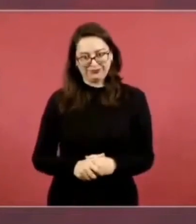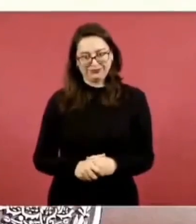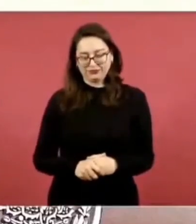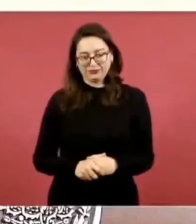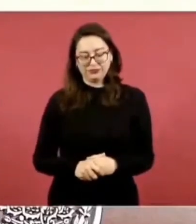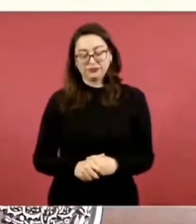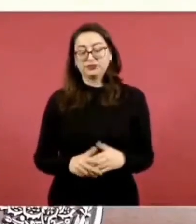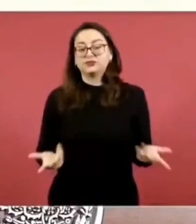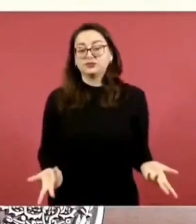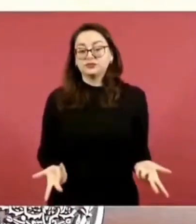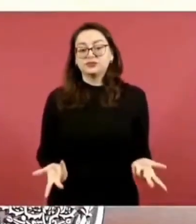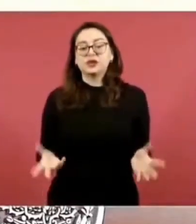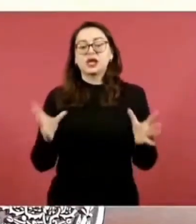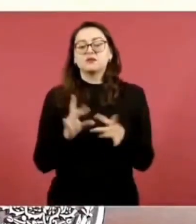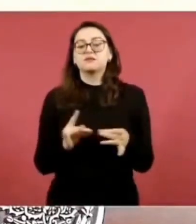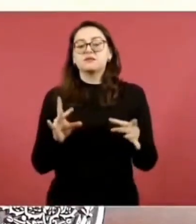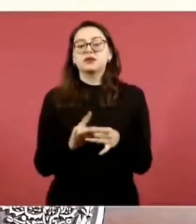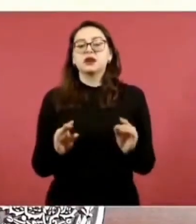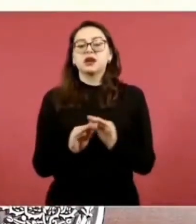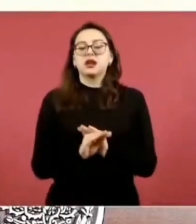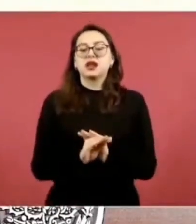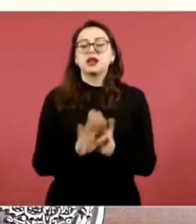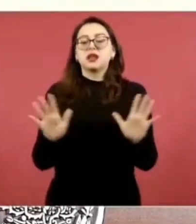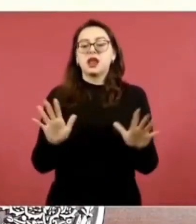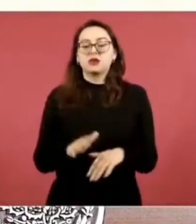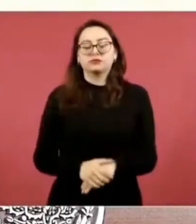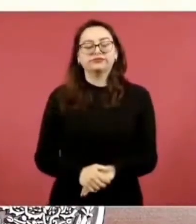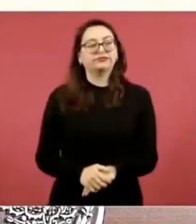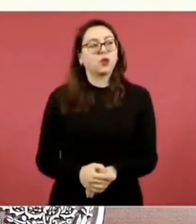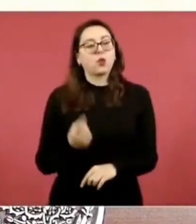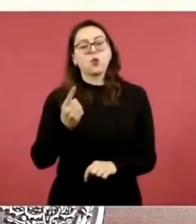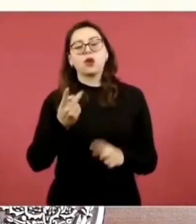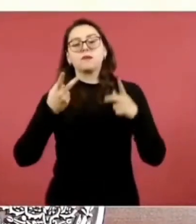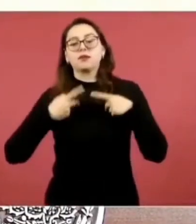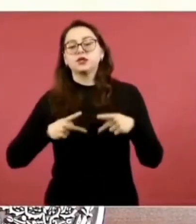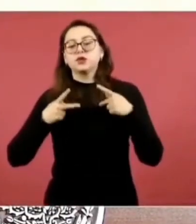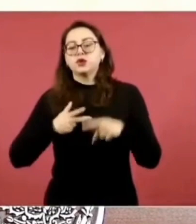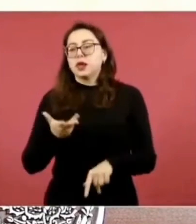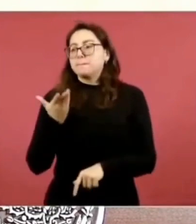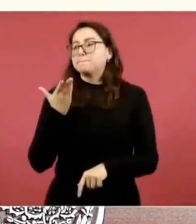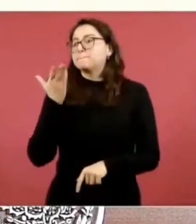solicita un amparo, pide la protección de la justicia,